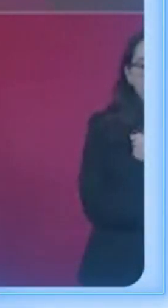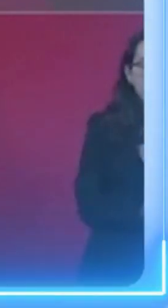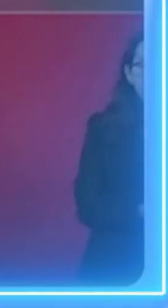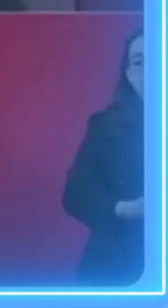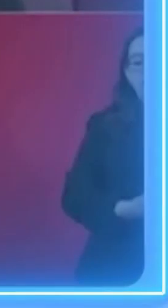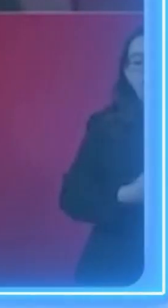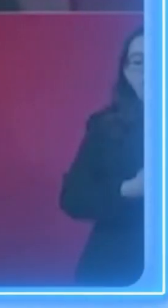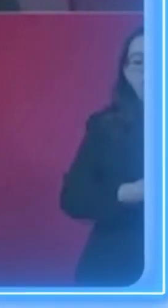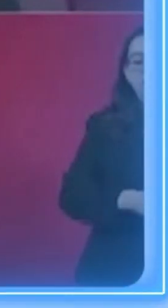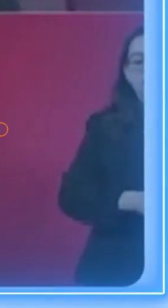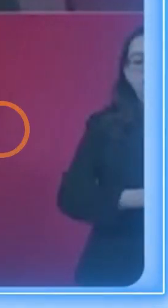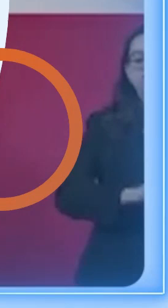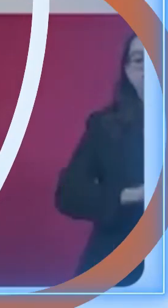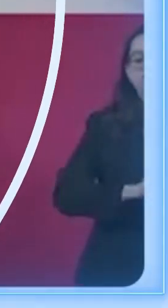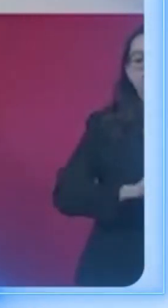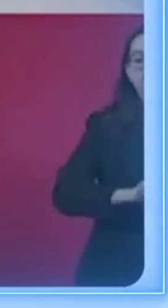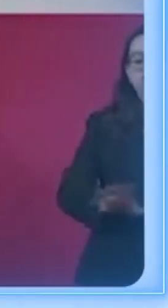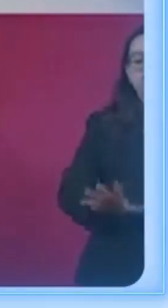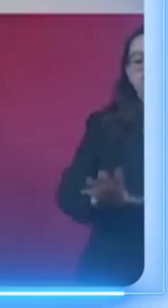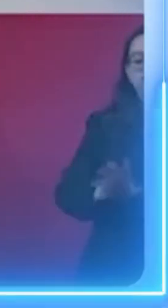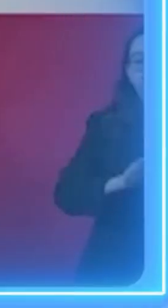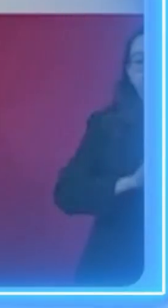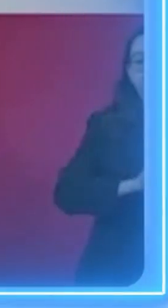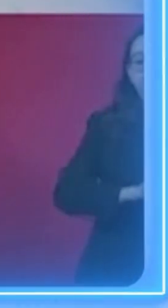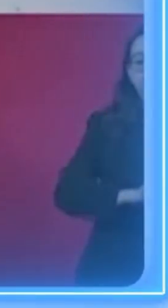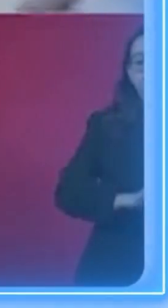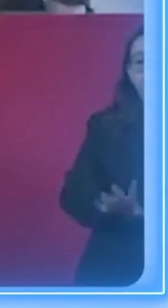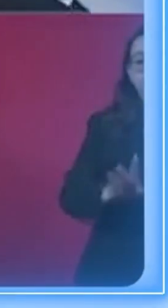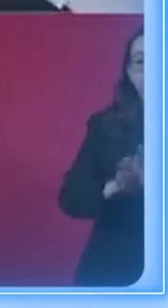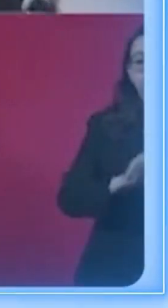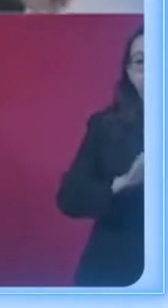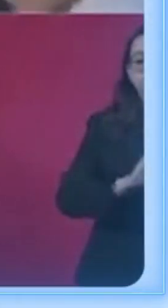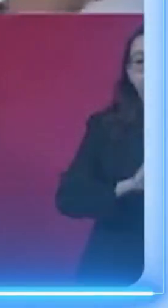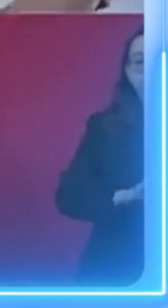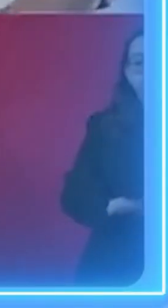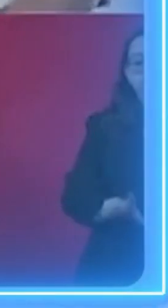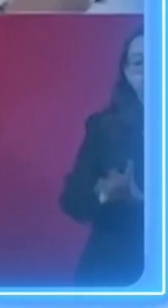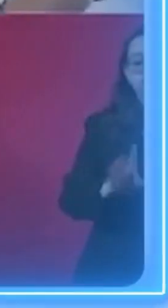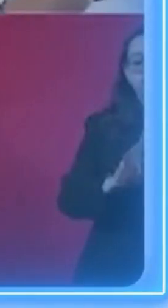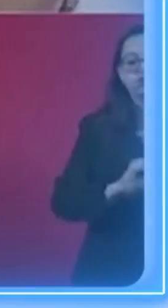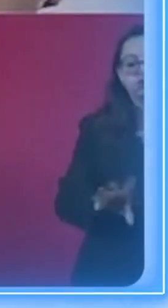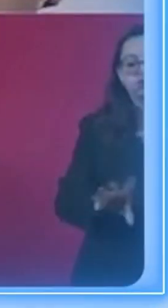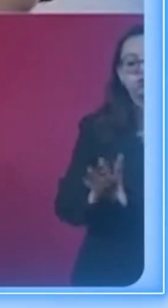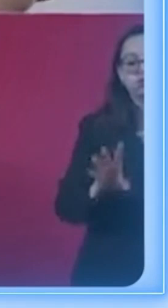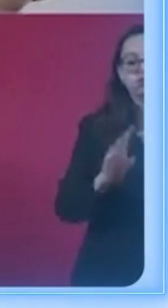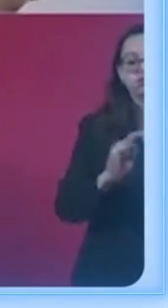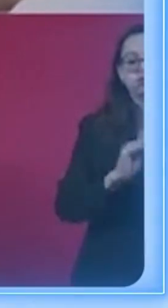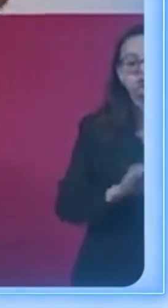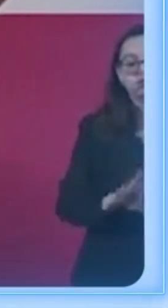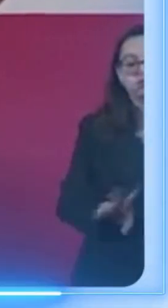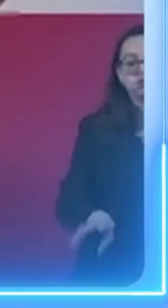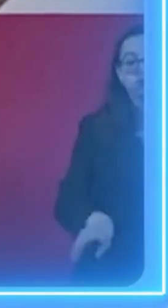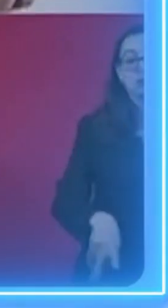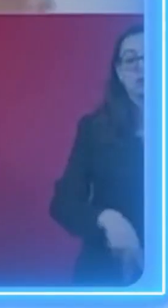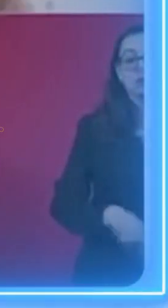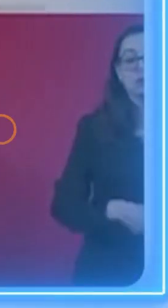sobre este tema por ejemplo ha asegurado que los Bots en su contra son generados desde Argentina y ha calificado esto como una forma de guerra